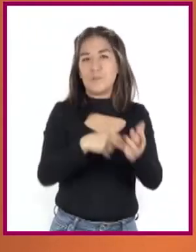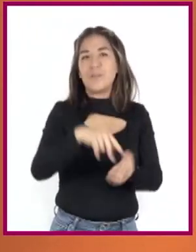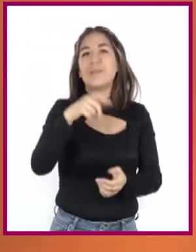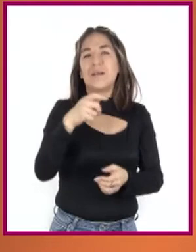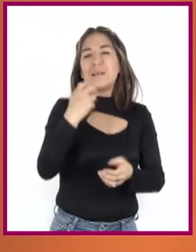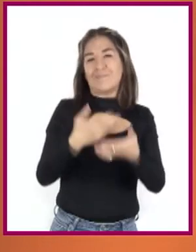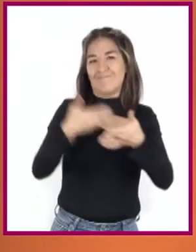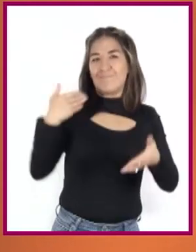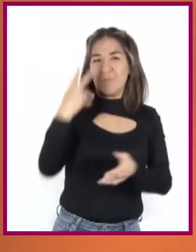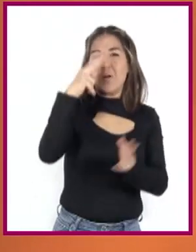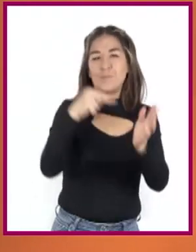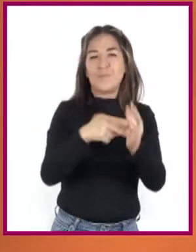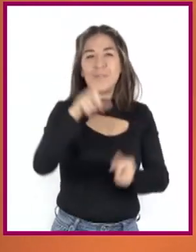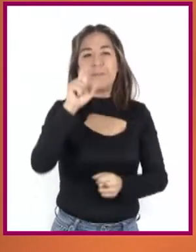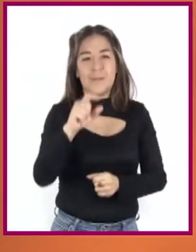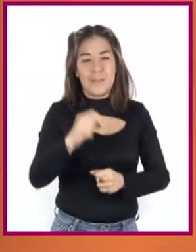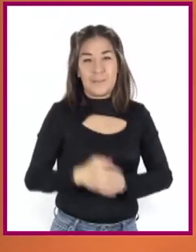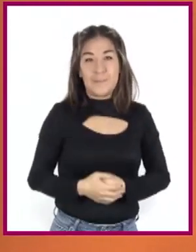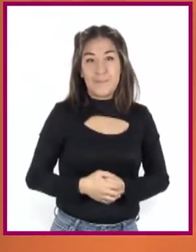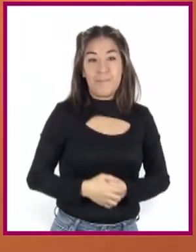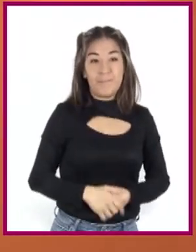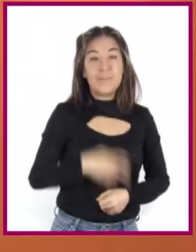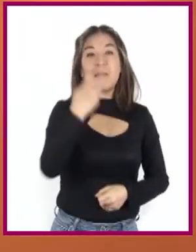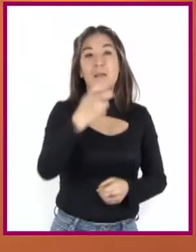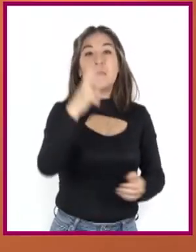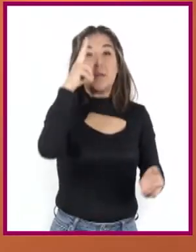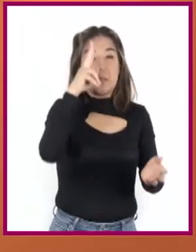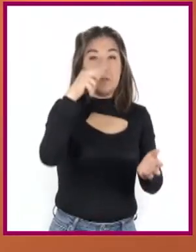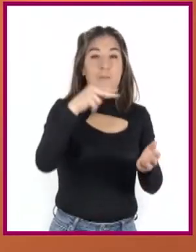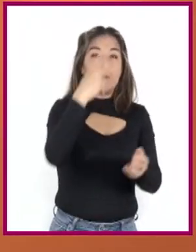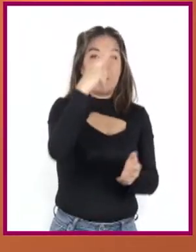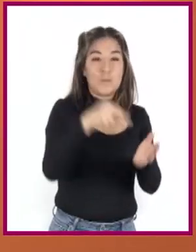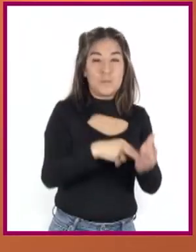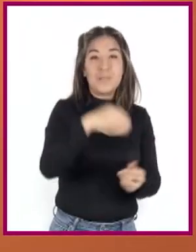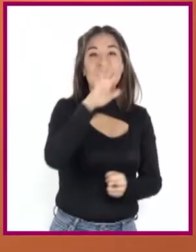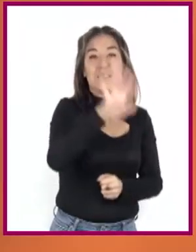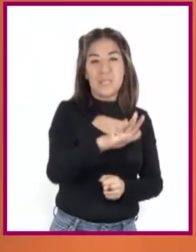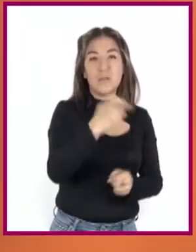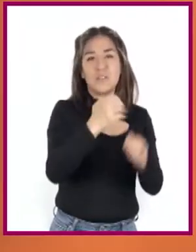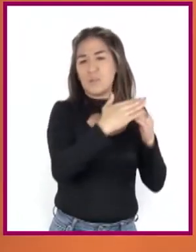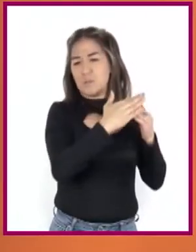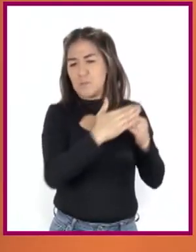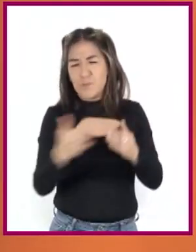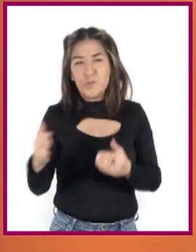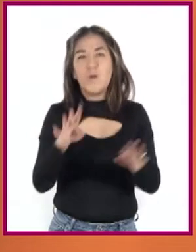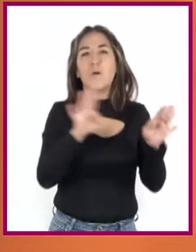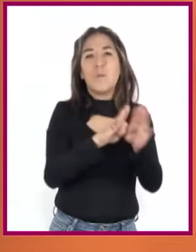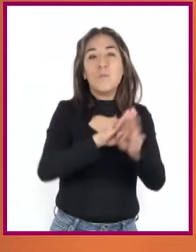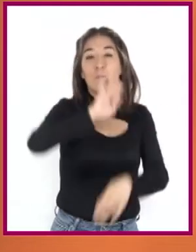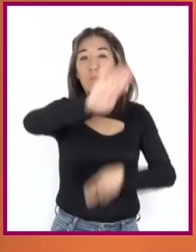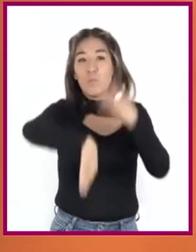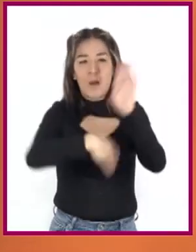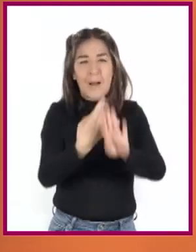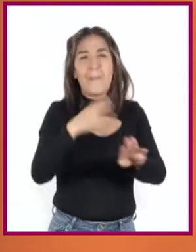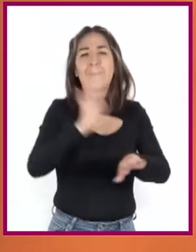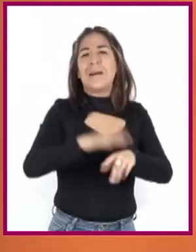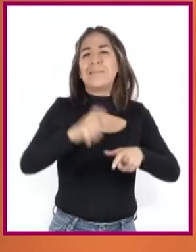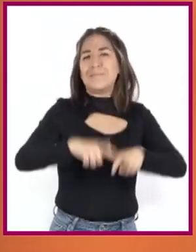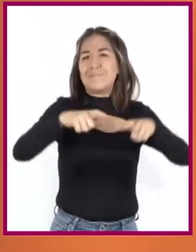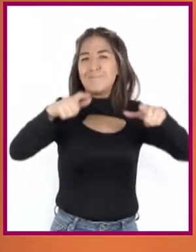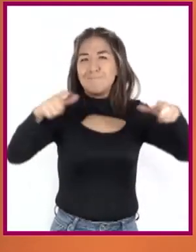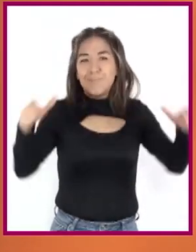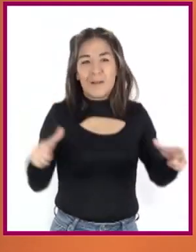Desde 1973 a 2005, las suscripciones de teléfonos móviles en todo el mundo crecieron a más